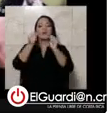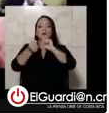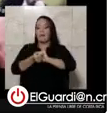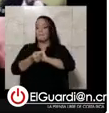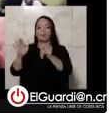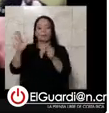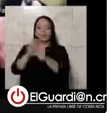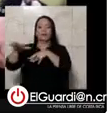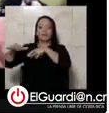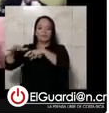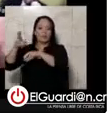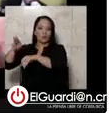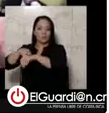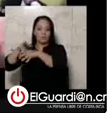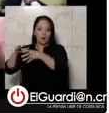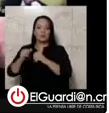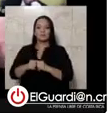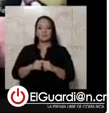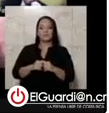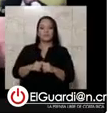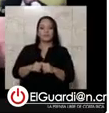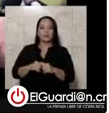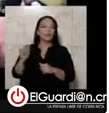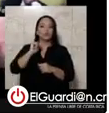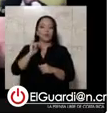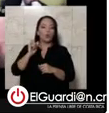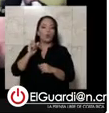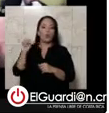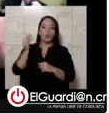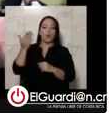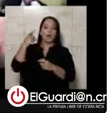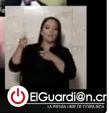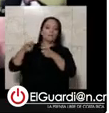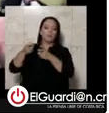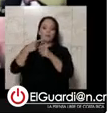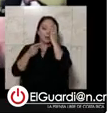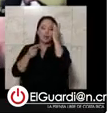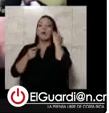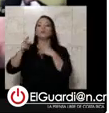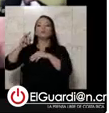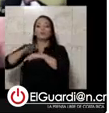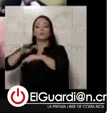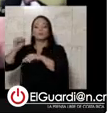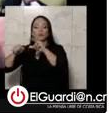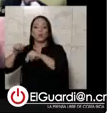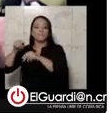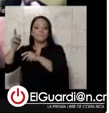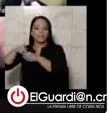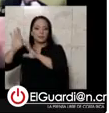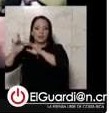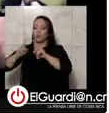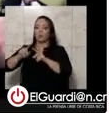de actividades, no es como se hacía en administraciones anteriores, que decía se autoriza a participar. No, es